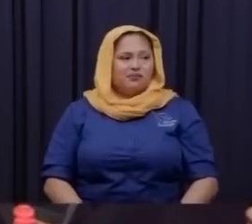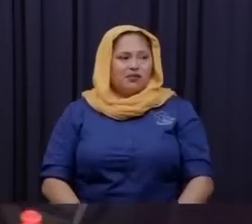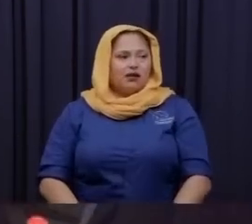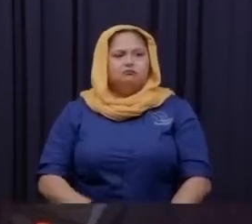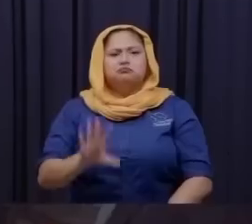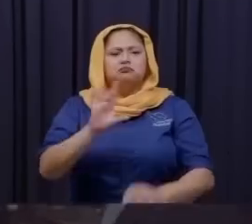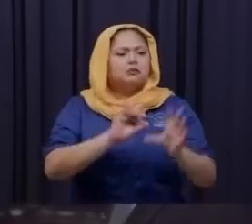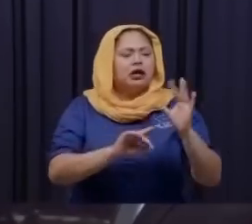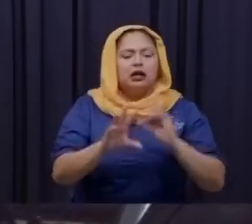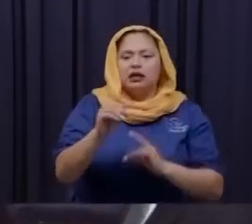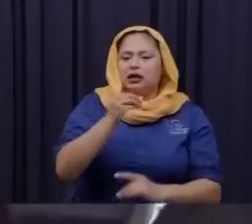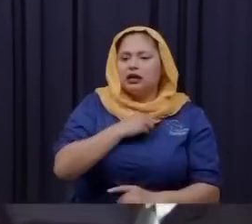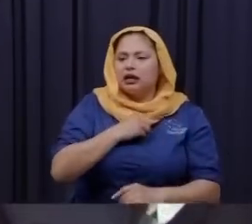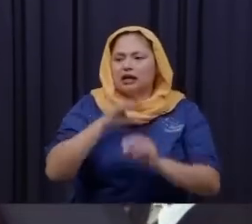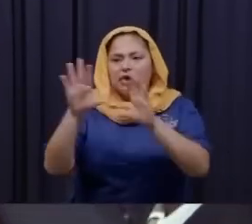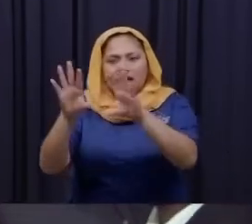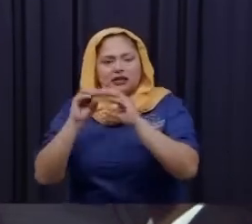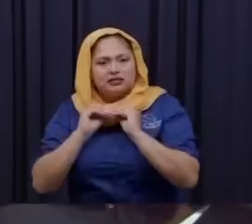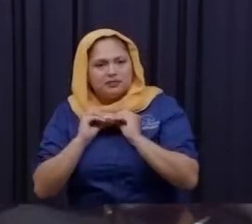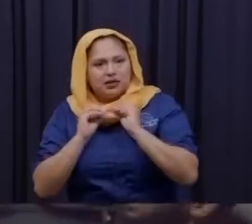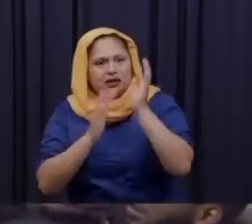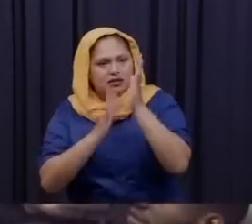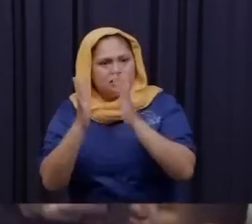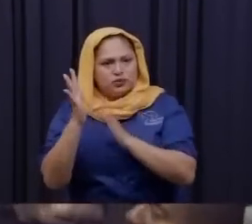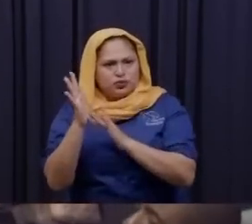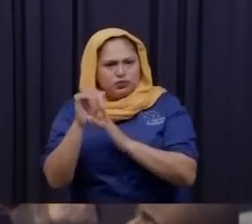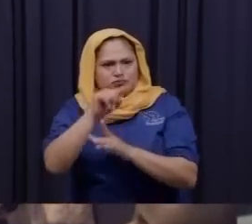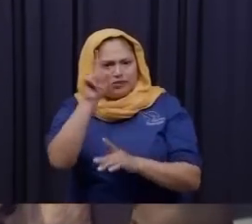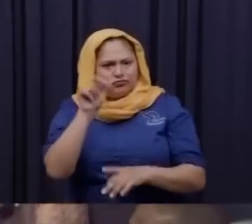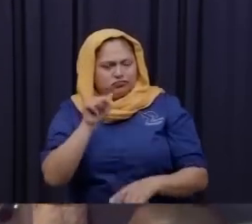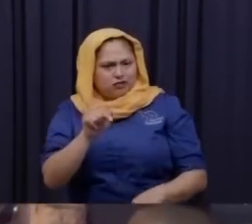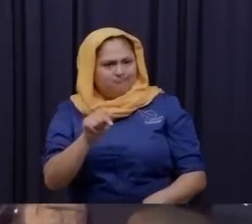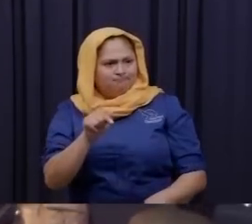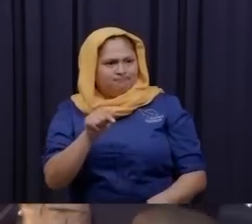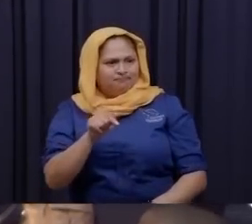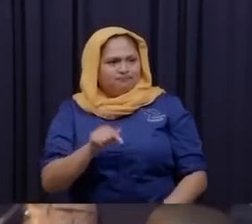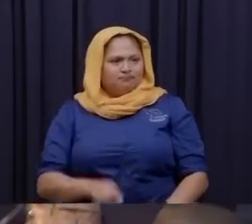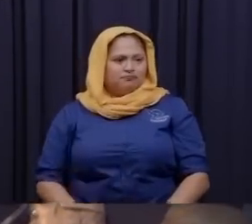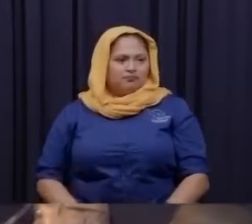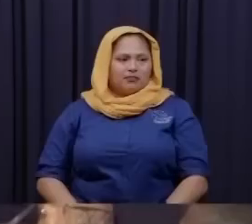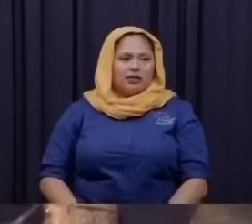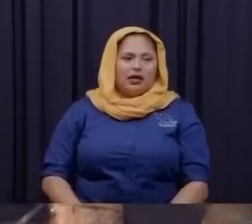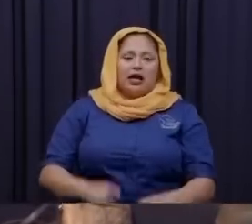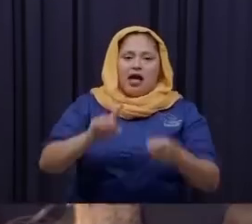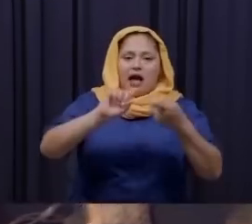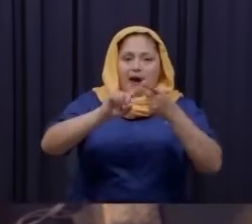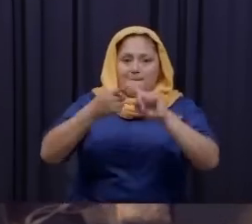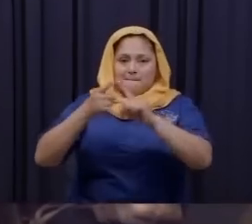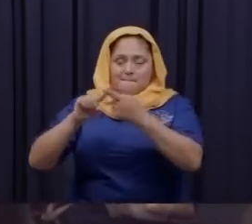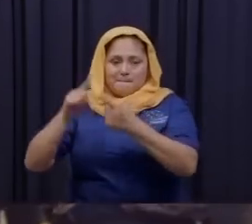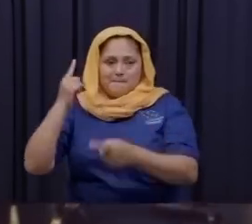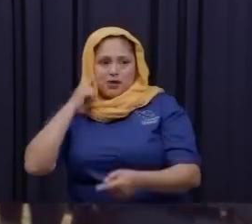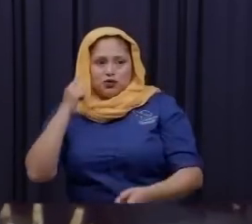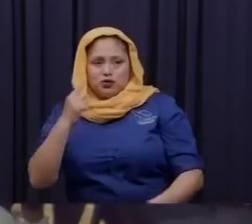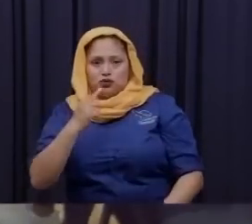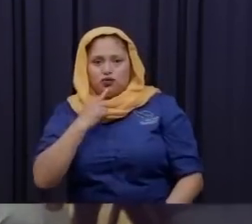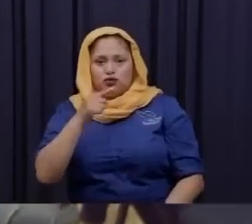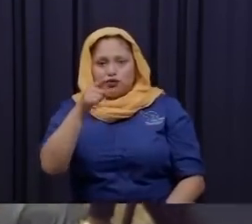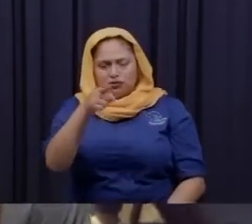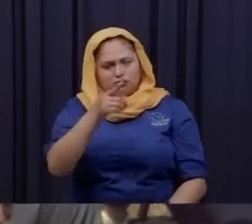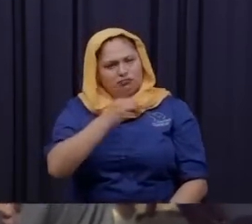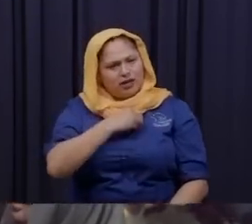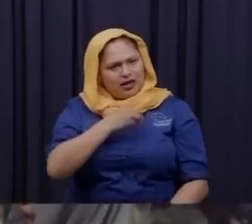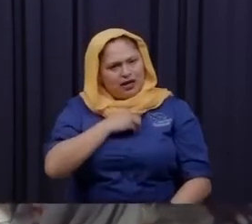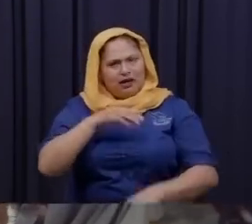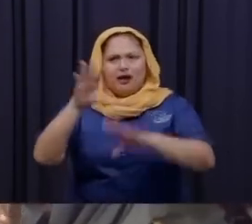¿Habrá alguien esta noche tan preciosa, bajo esta unción tan sabrosa, que desee venir al Señor y